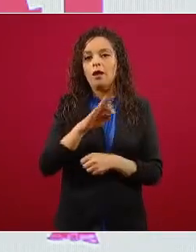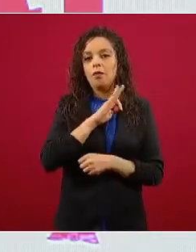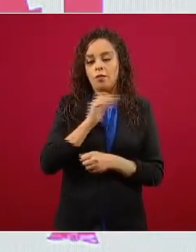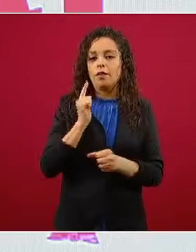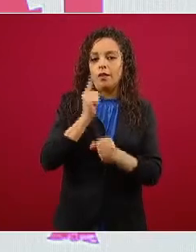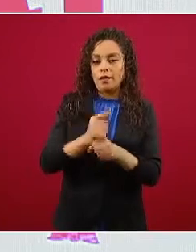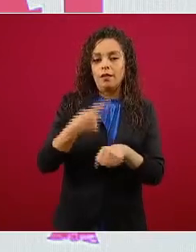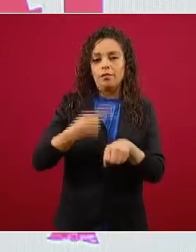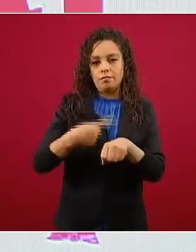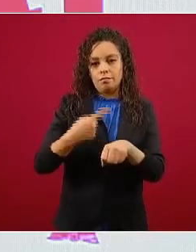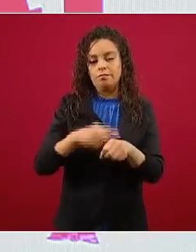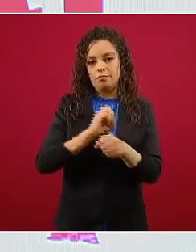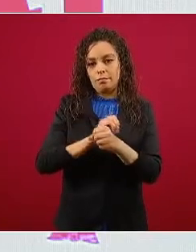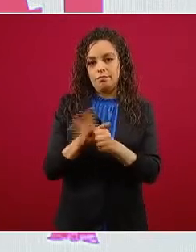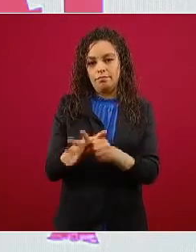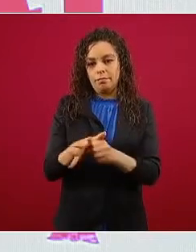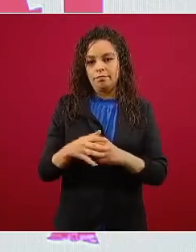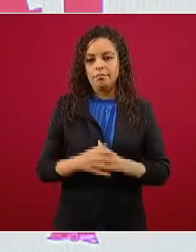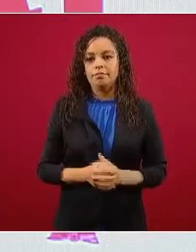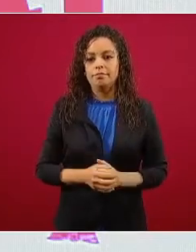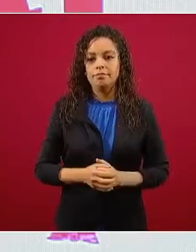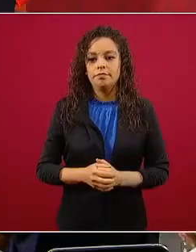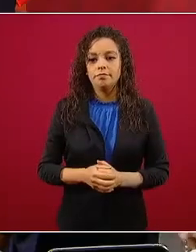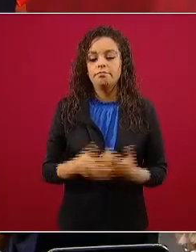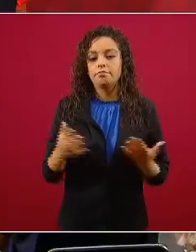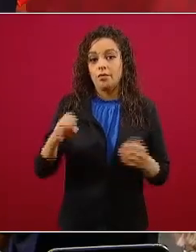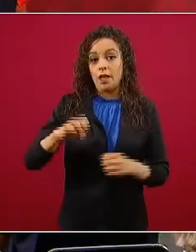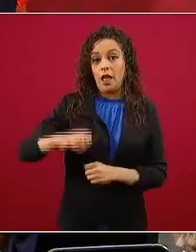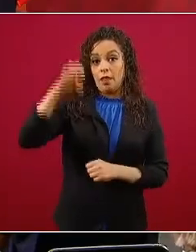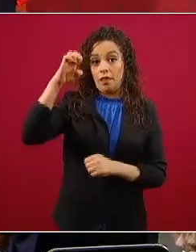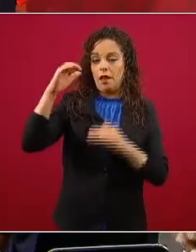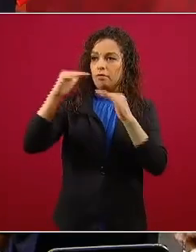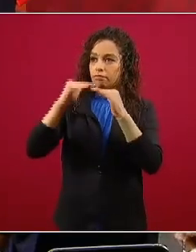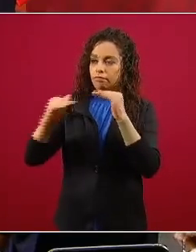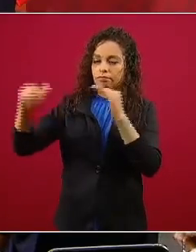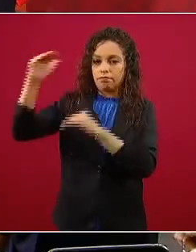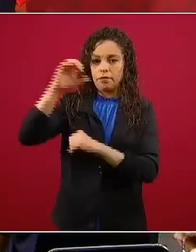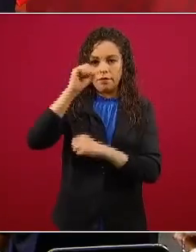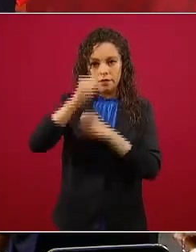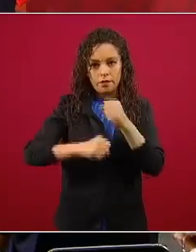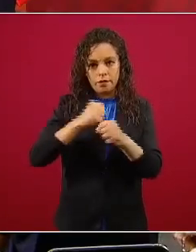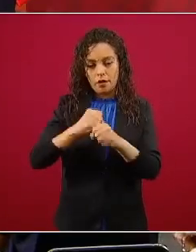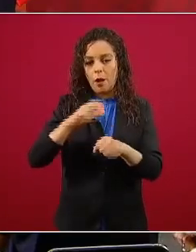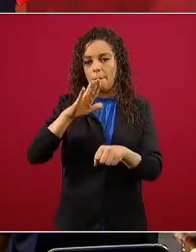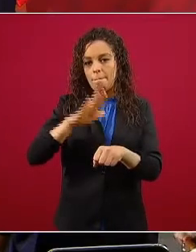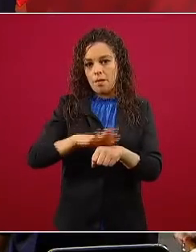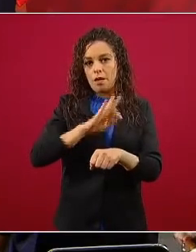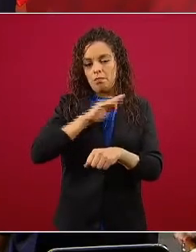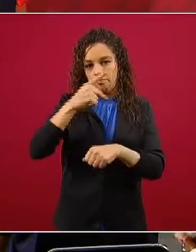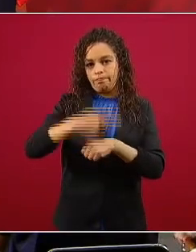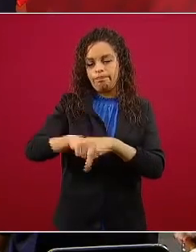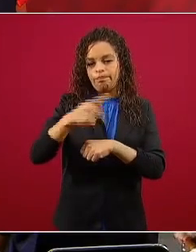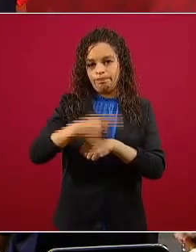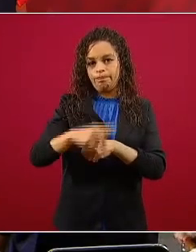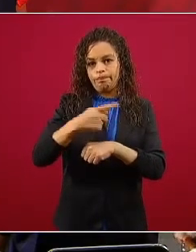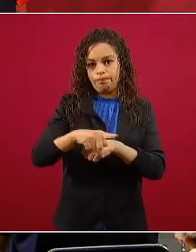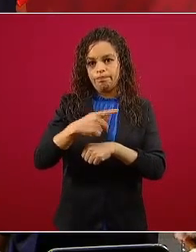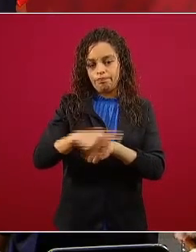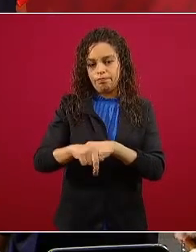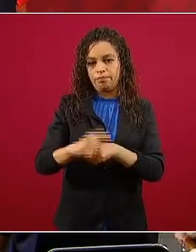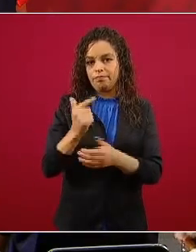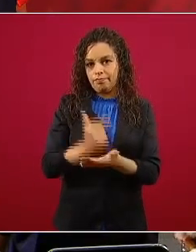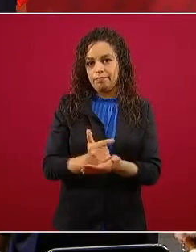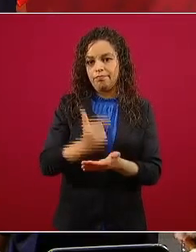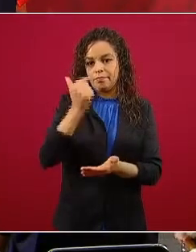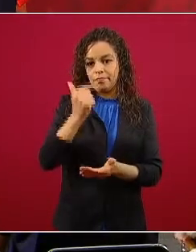mayores, arbitrariamente ponemos mayores de 60 años, tienen mayor riesgo de complicarse. Mujeres embarazadas,